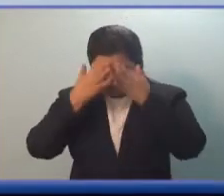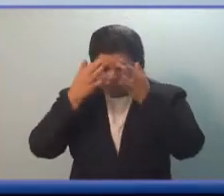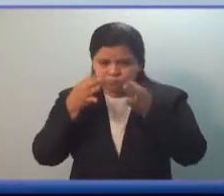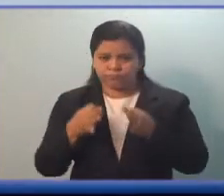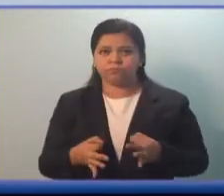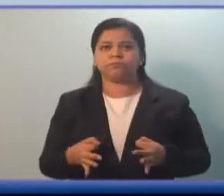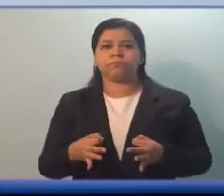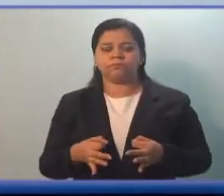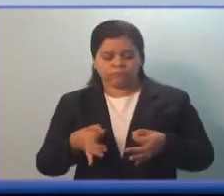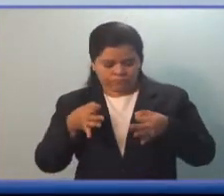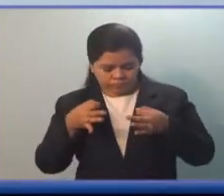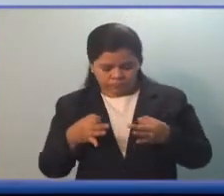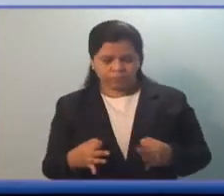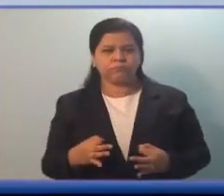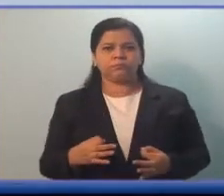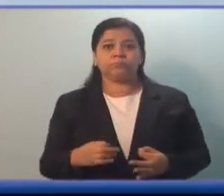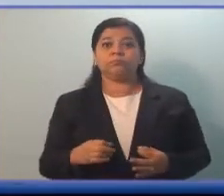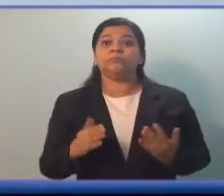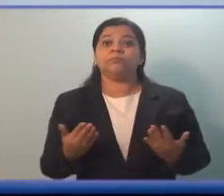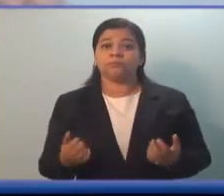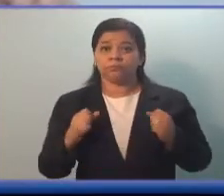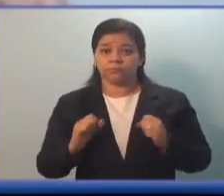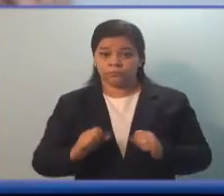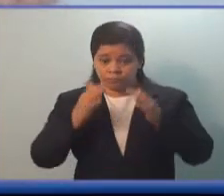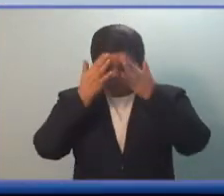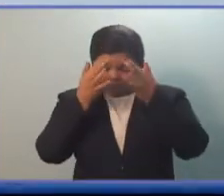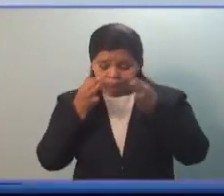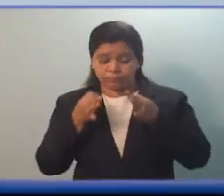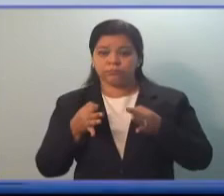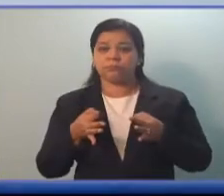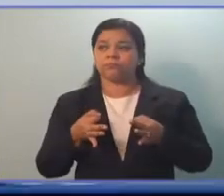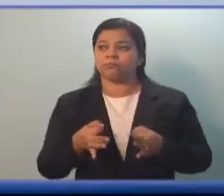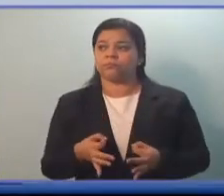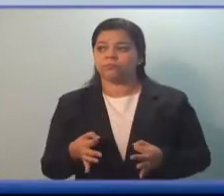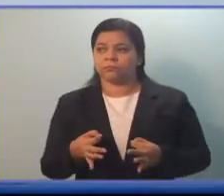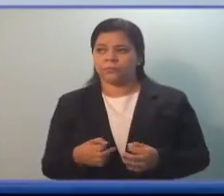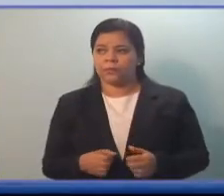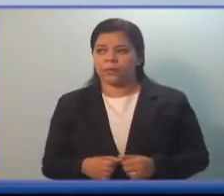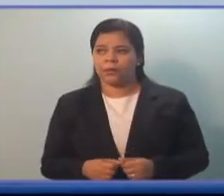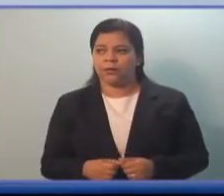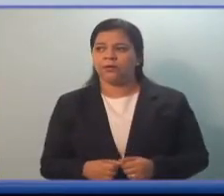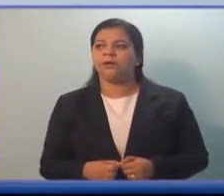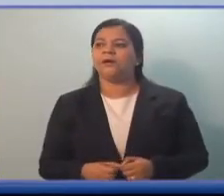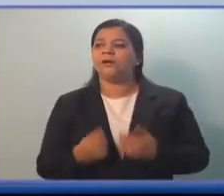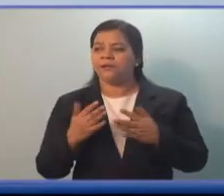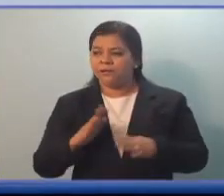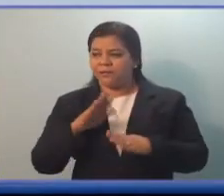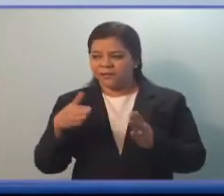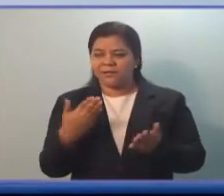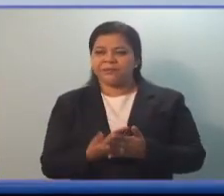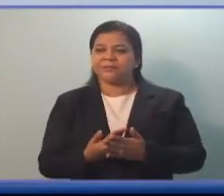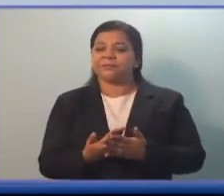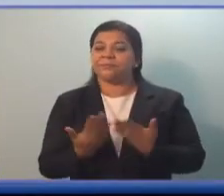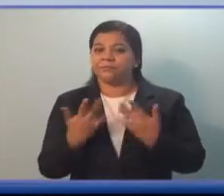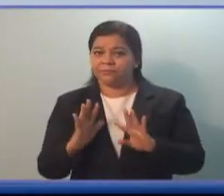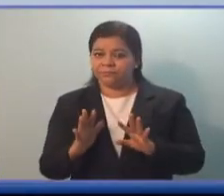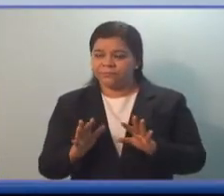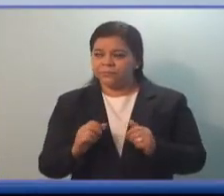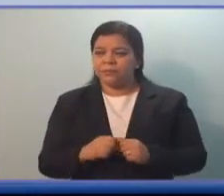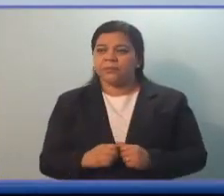Porque para tomar decisiones no es solamente que aplicamos la ley de acá para acá. O sea, la toma de decisiones pasa